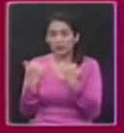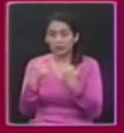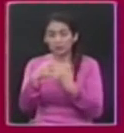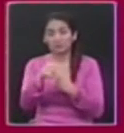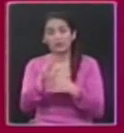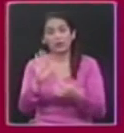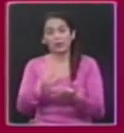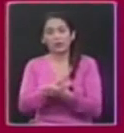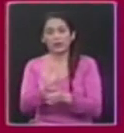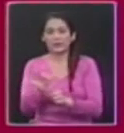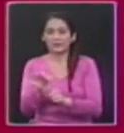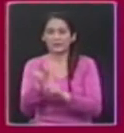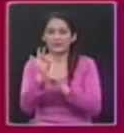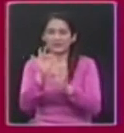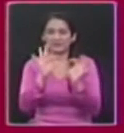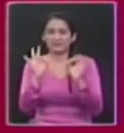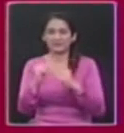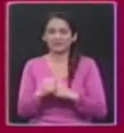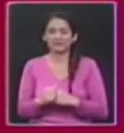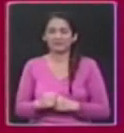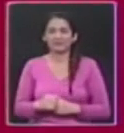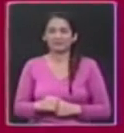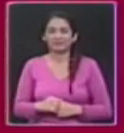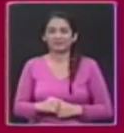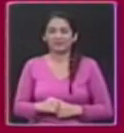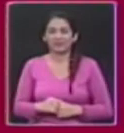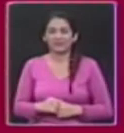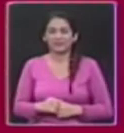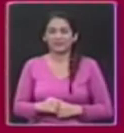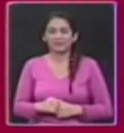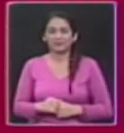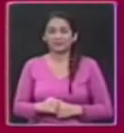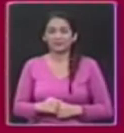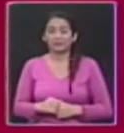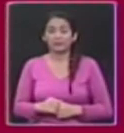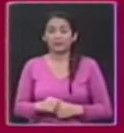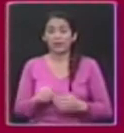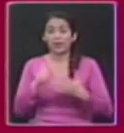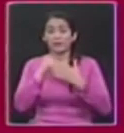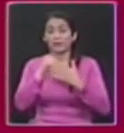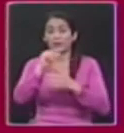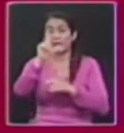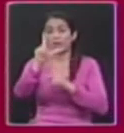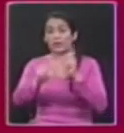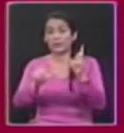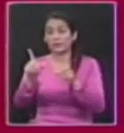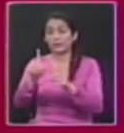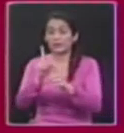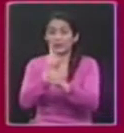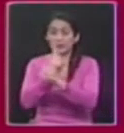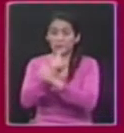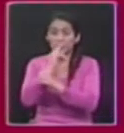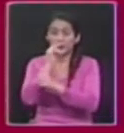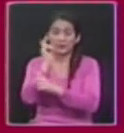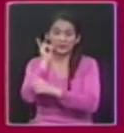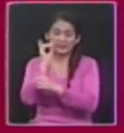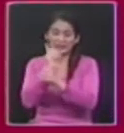tal manera que lo que se busca es potencializar las habilidades de los discapacitados para que